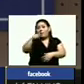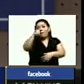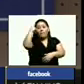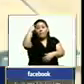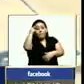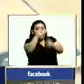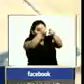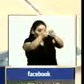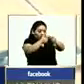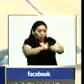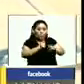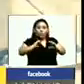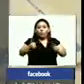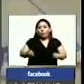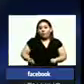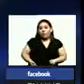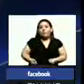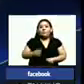de fondos públicos.